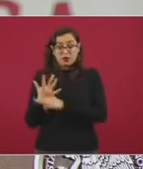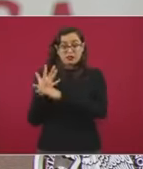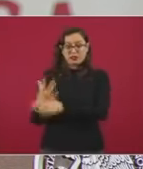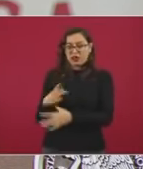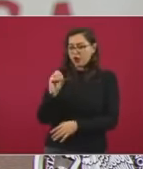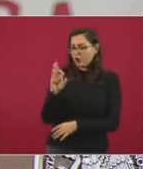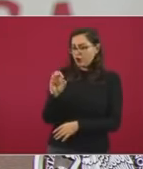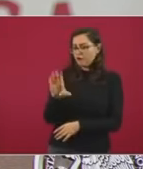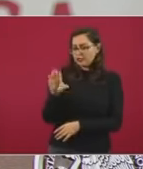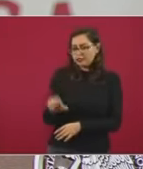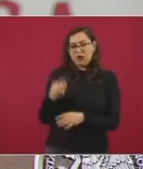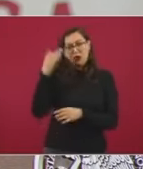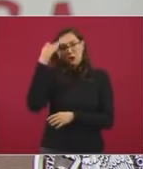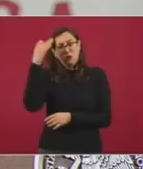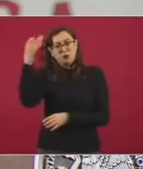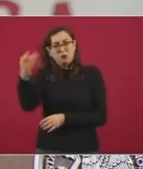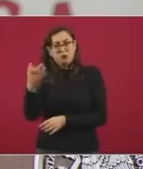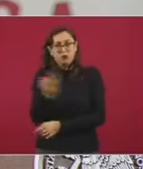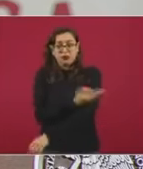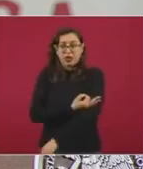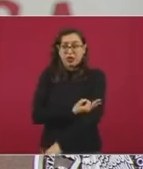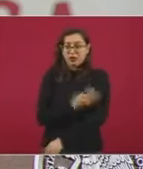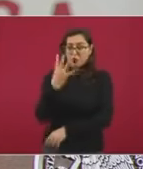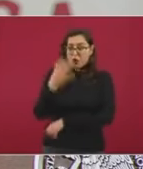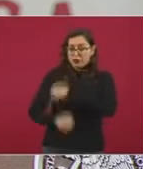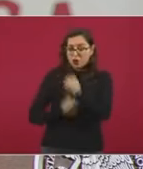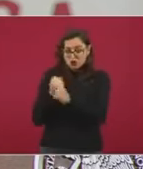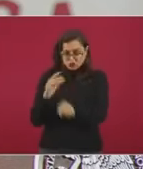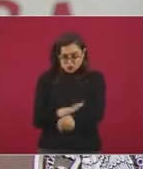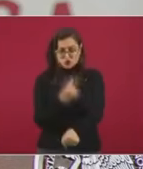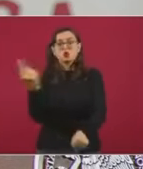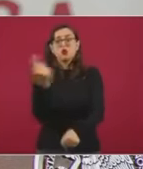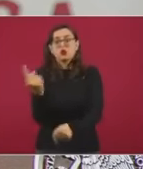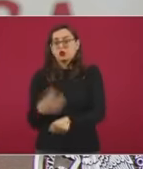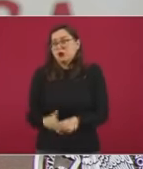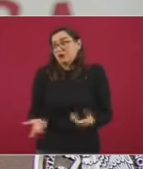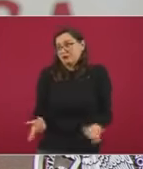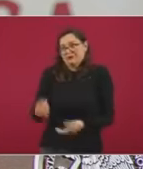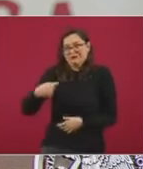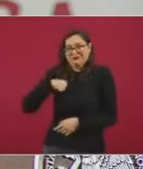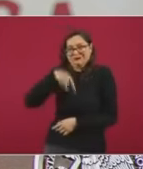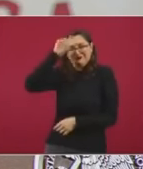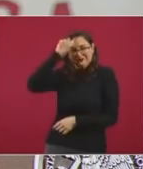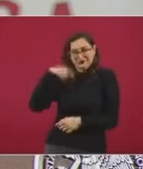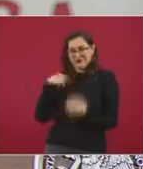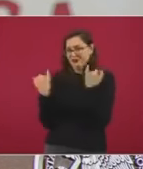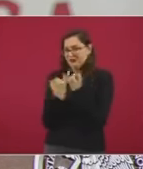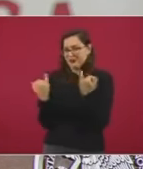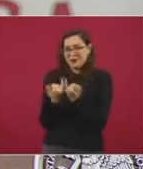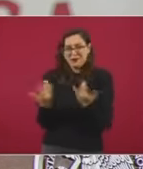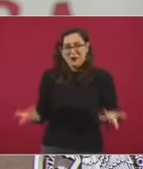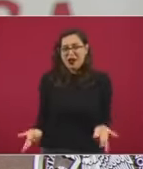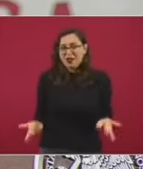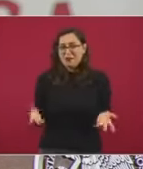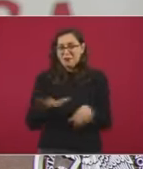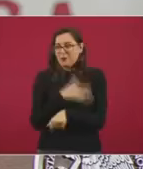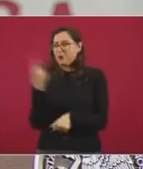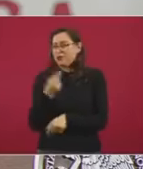qué se tardaron 4 años? Pues nosotros nos preguntamos exactamente lo mismo, porque durante toda esa etapa, pues las empresas